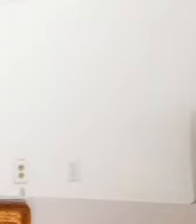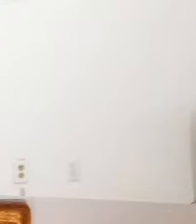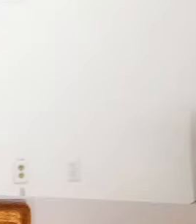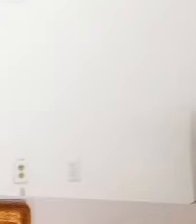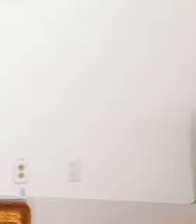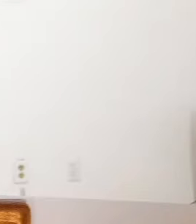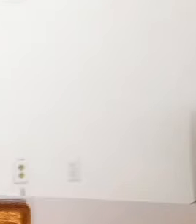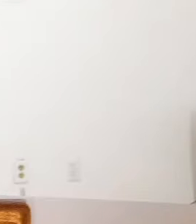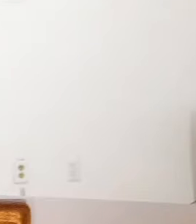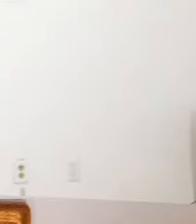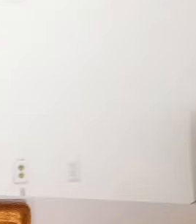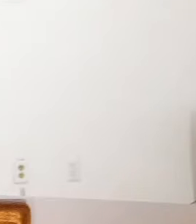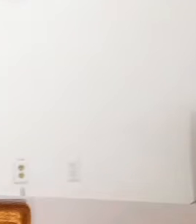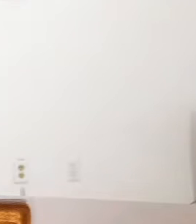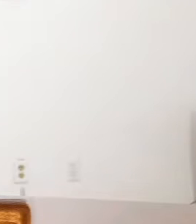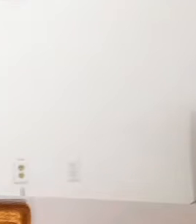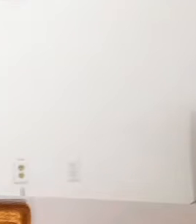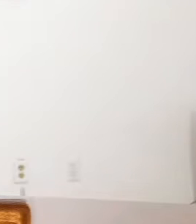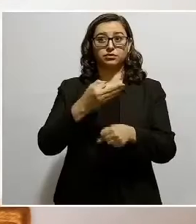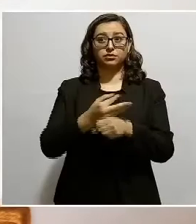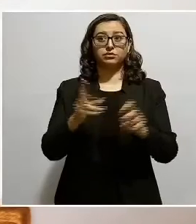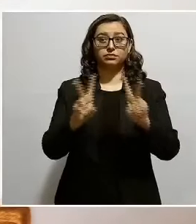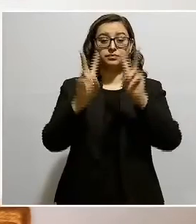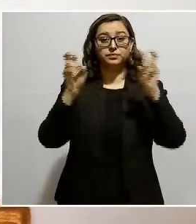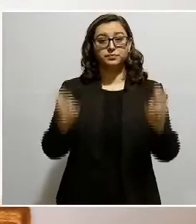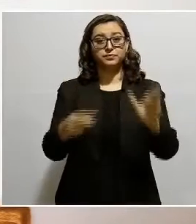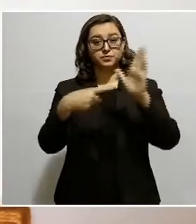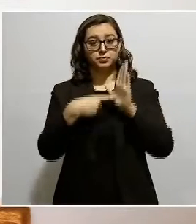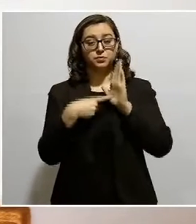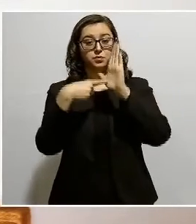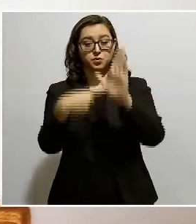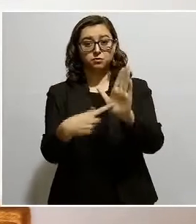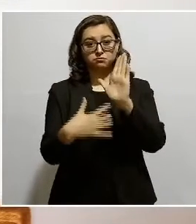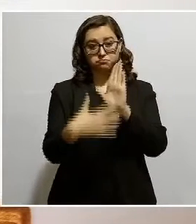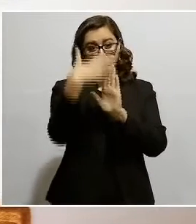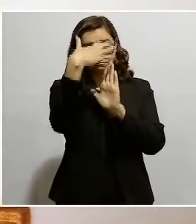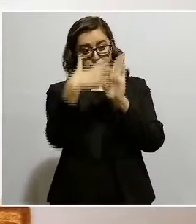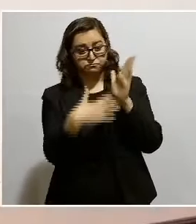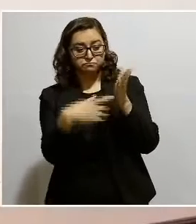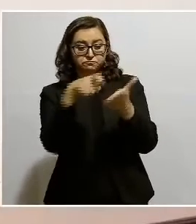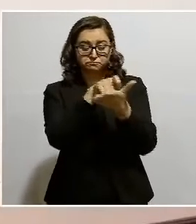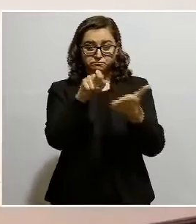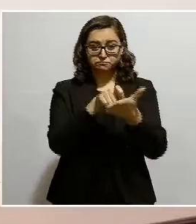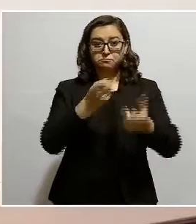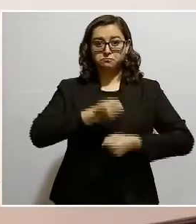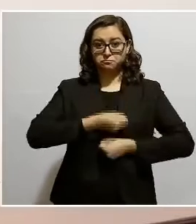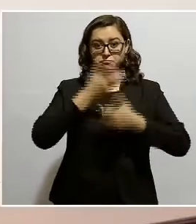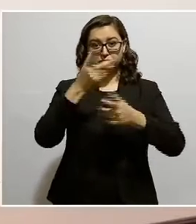les comparto este texto que escribí con este motivo.